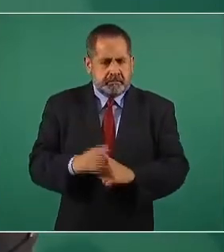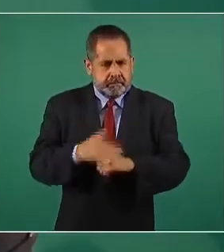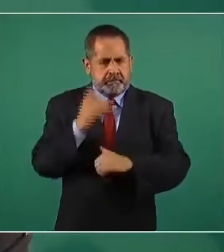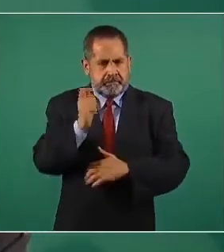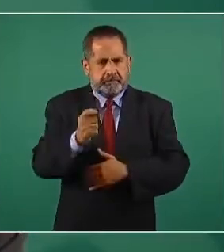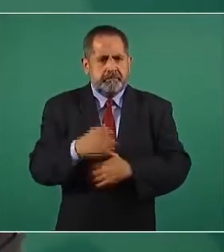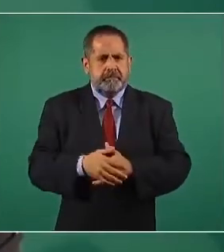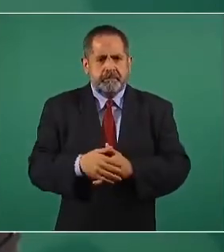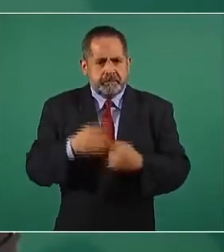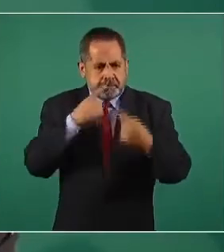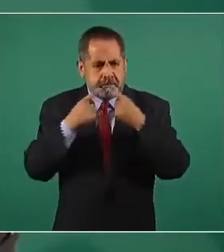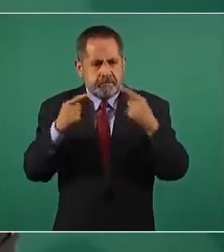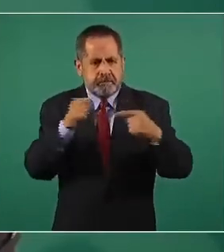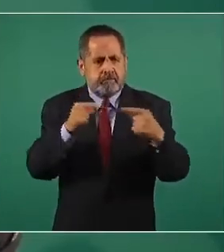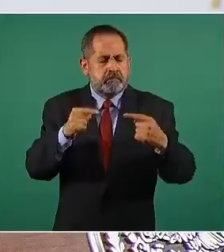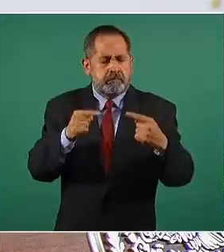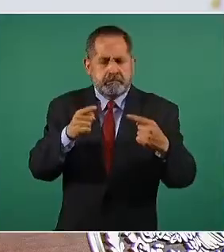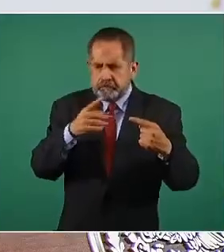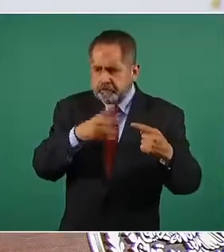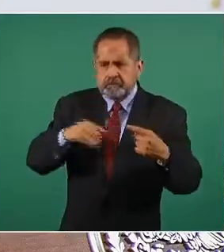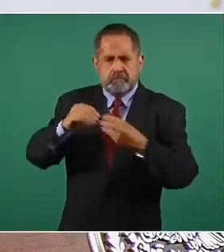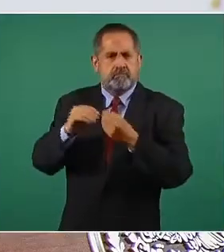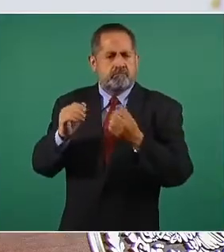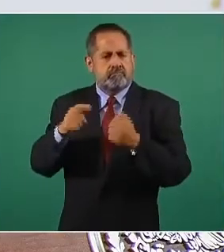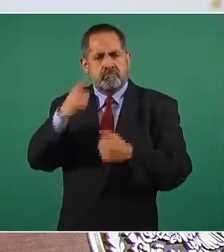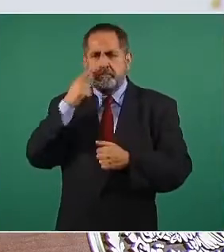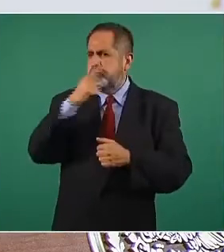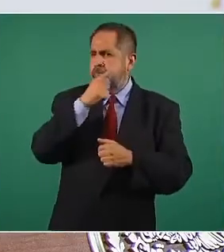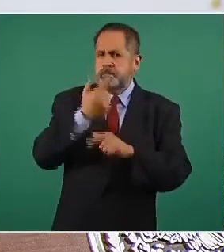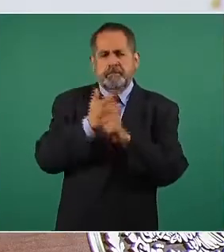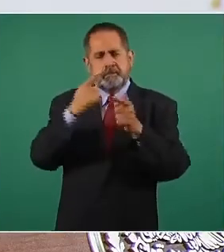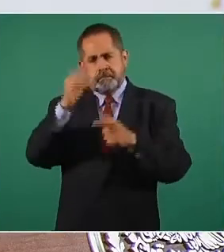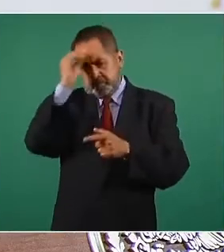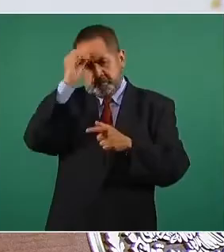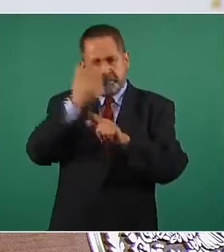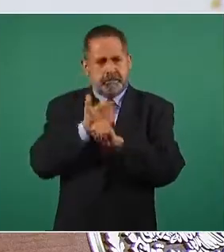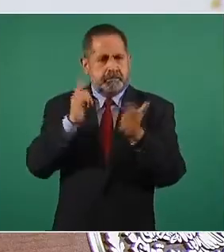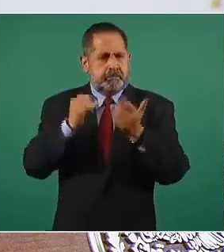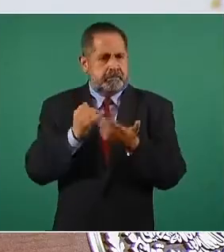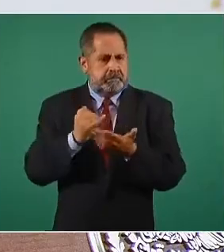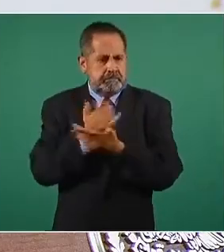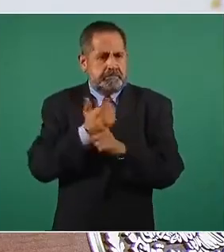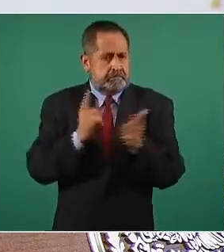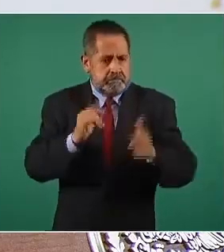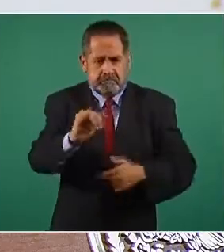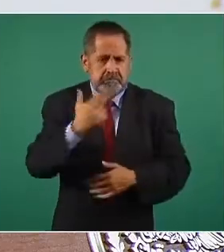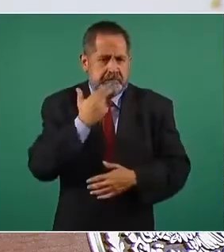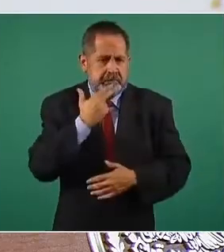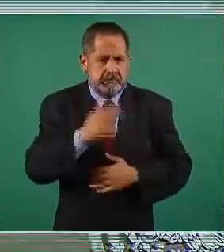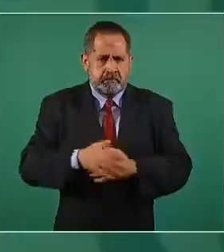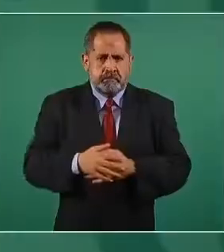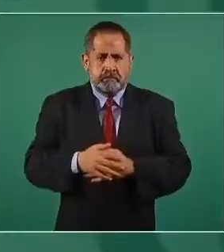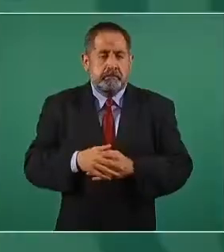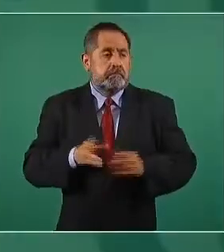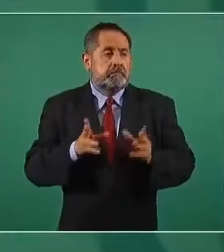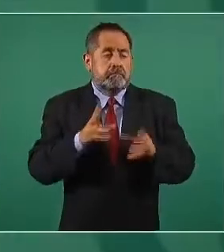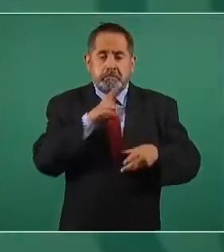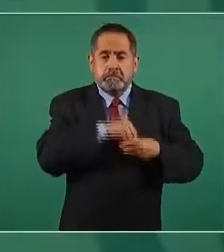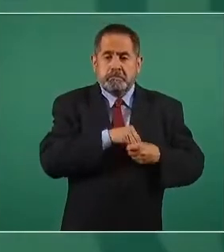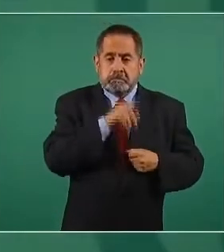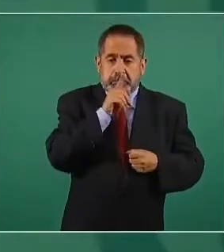porque eso es consustancial a la democracia. Lo otro, el no hablar,